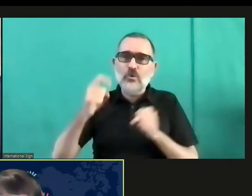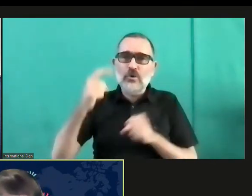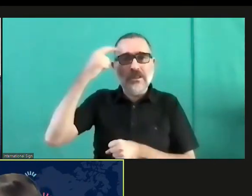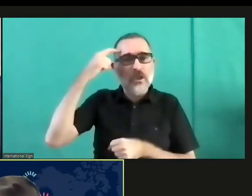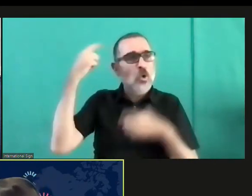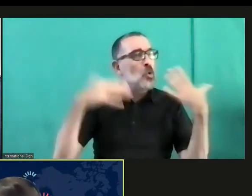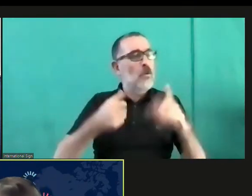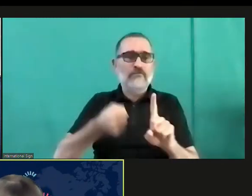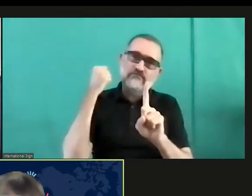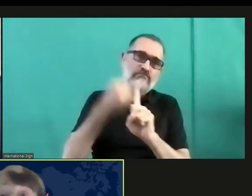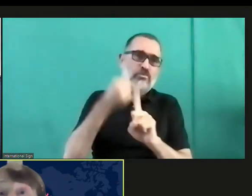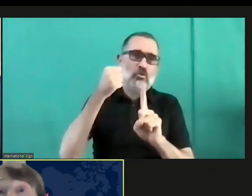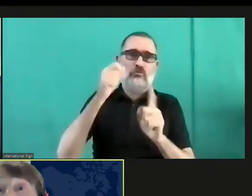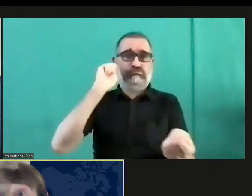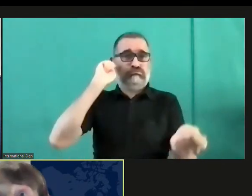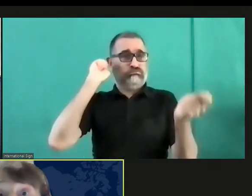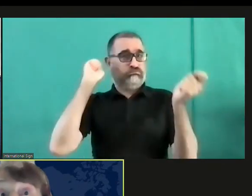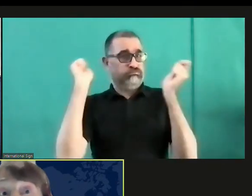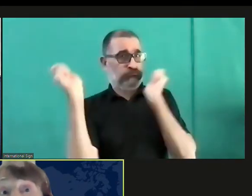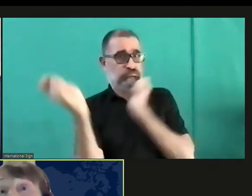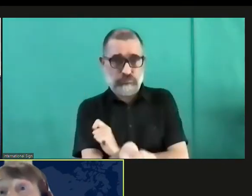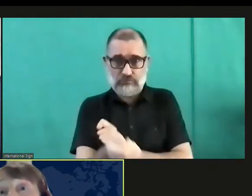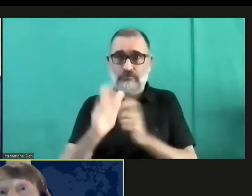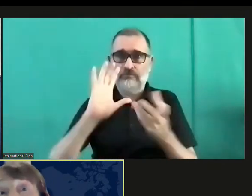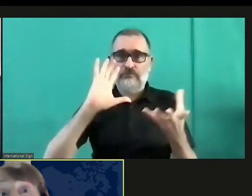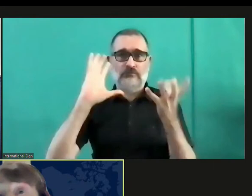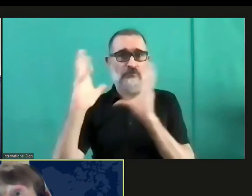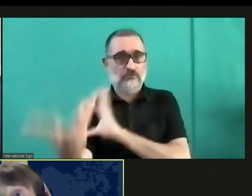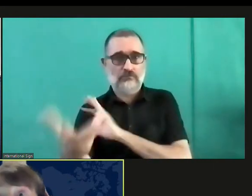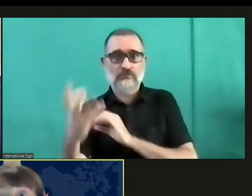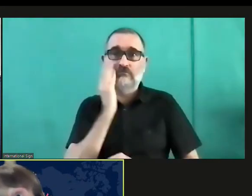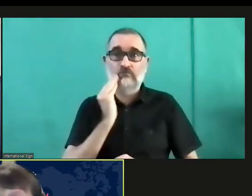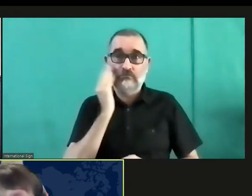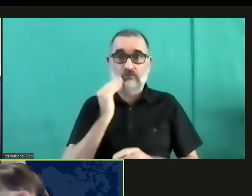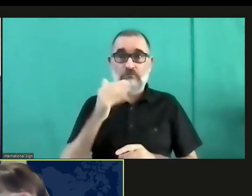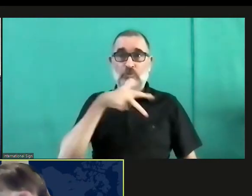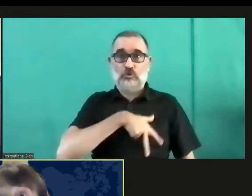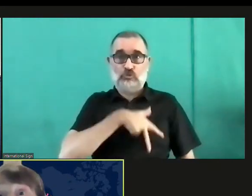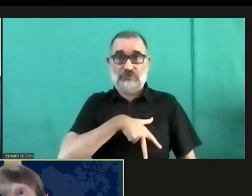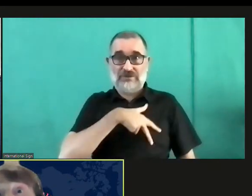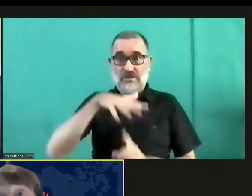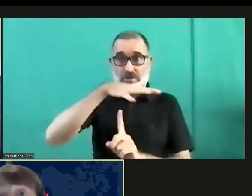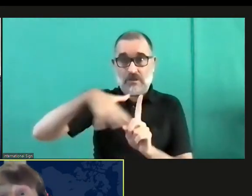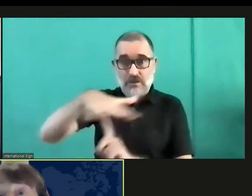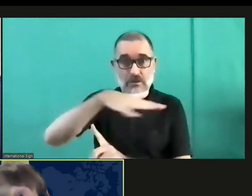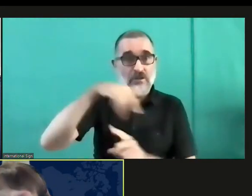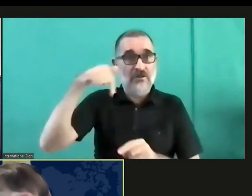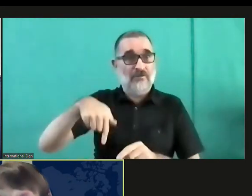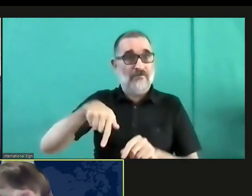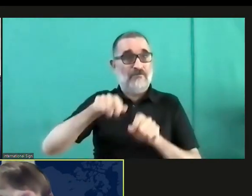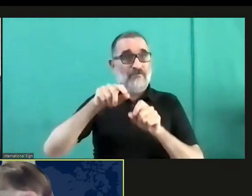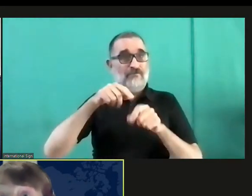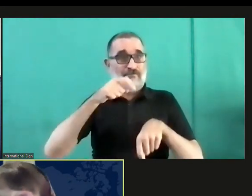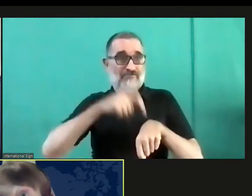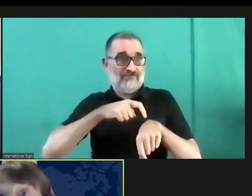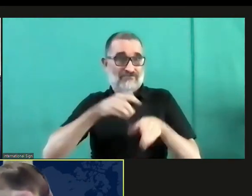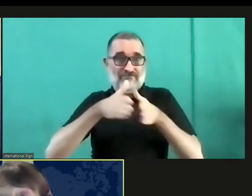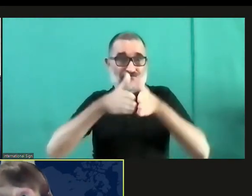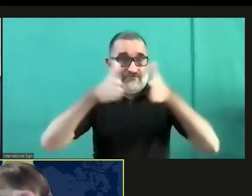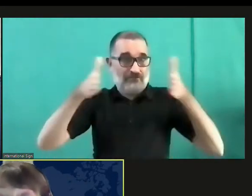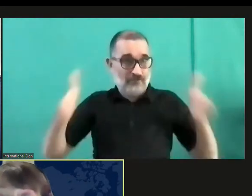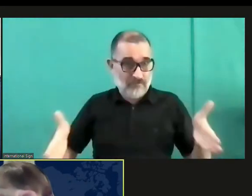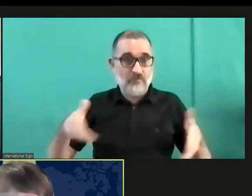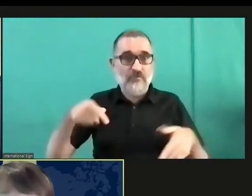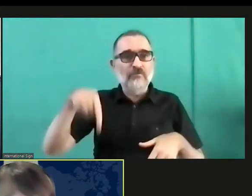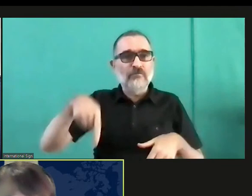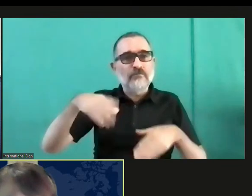pensaba que estaban locos pero que fueron los que abrieron muchas de las puertas hacia los cambios que hubo que hacer